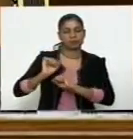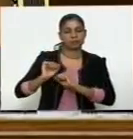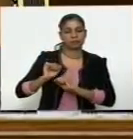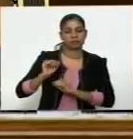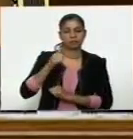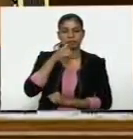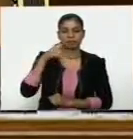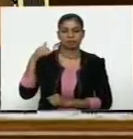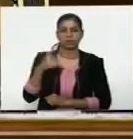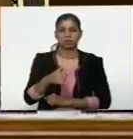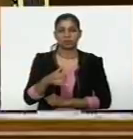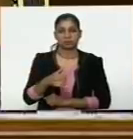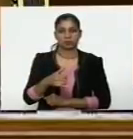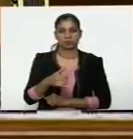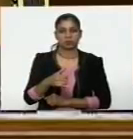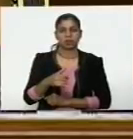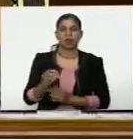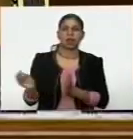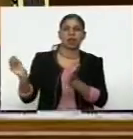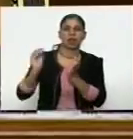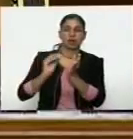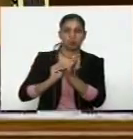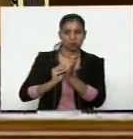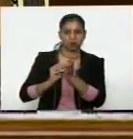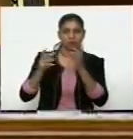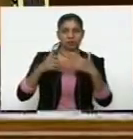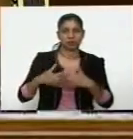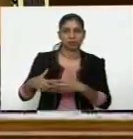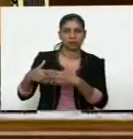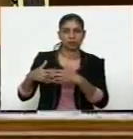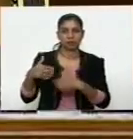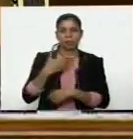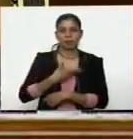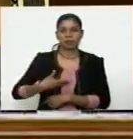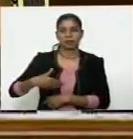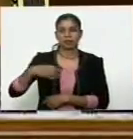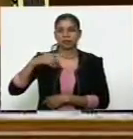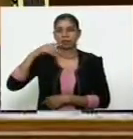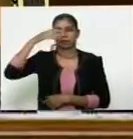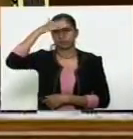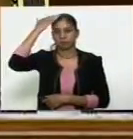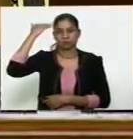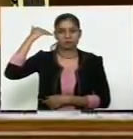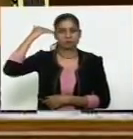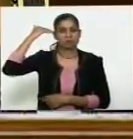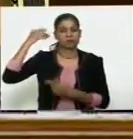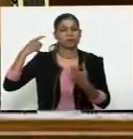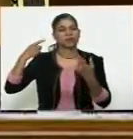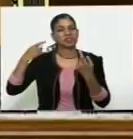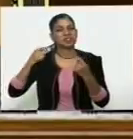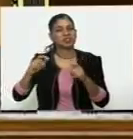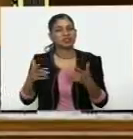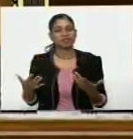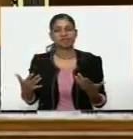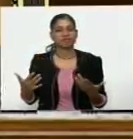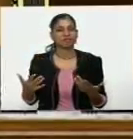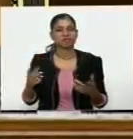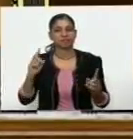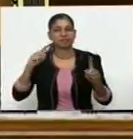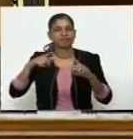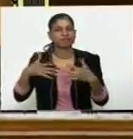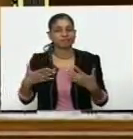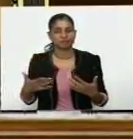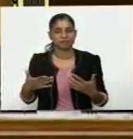Denunciar esta nueva agresión del presidente Donald Trump, que pretende